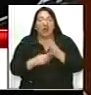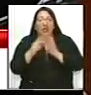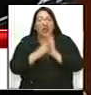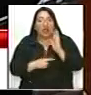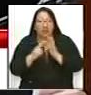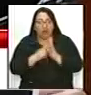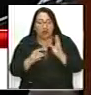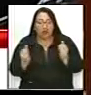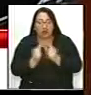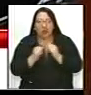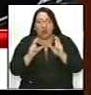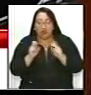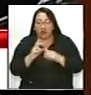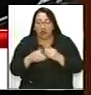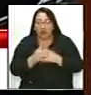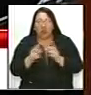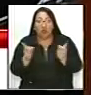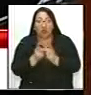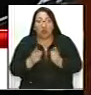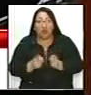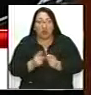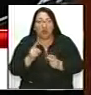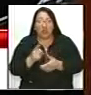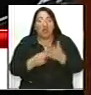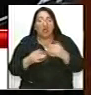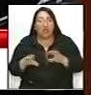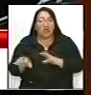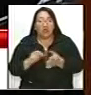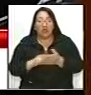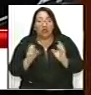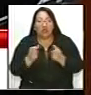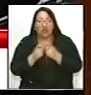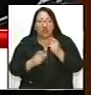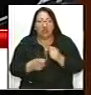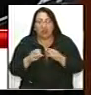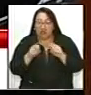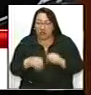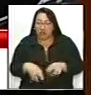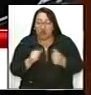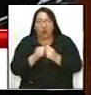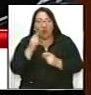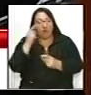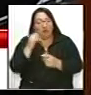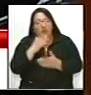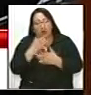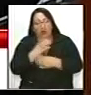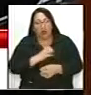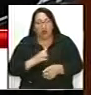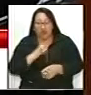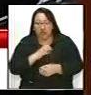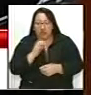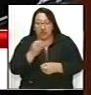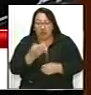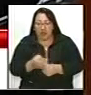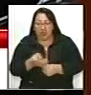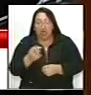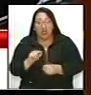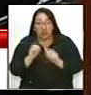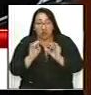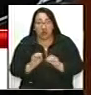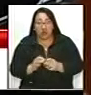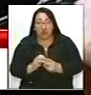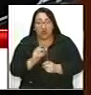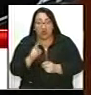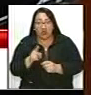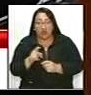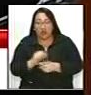reglamente los casos concretos en los que se faculta al congresista a renunciar por razones de conciencia. De hecho, ha sido justo